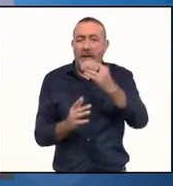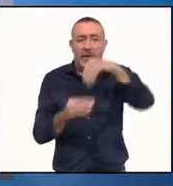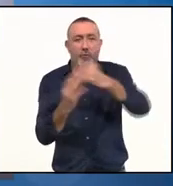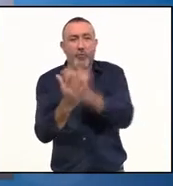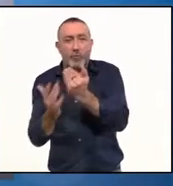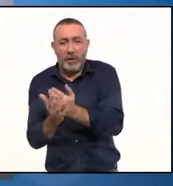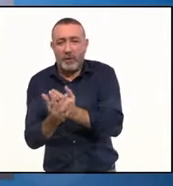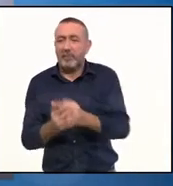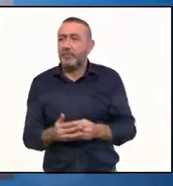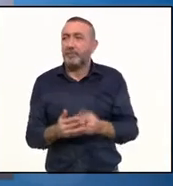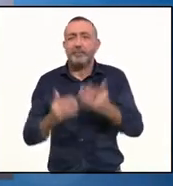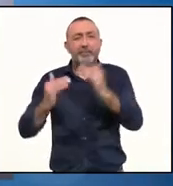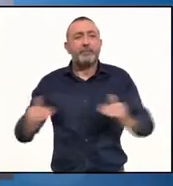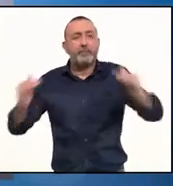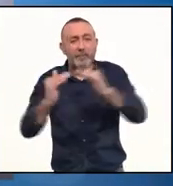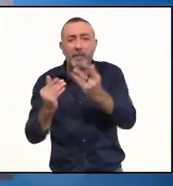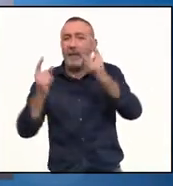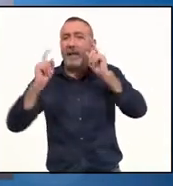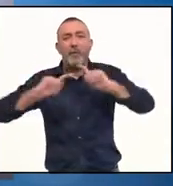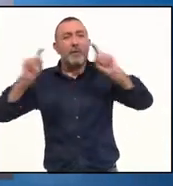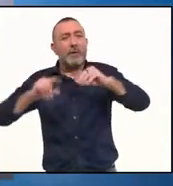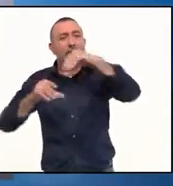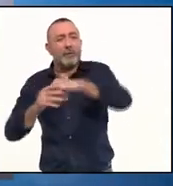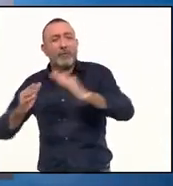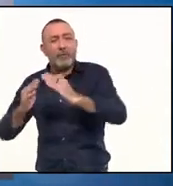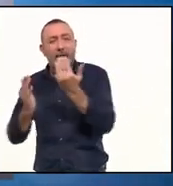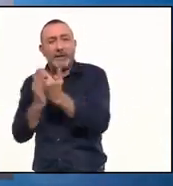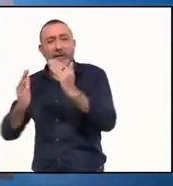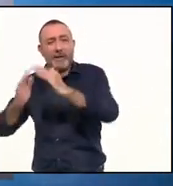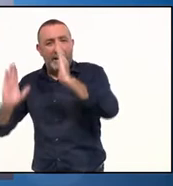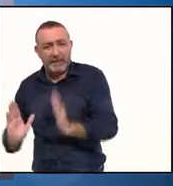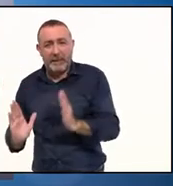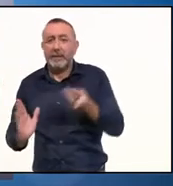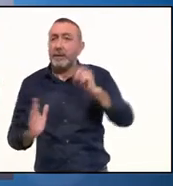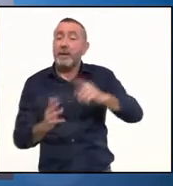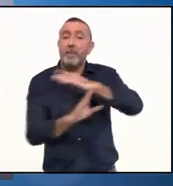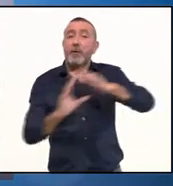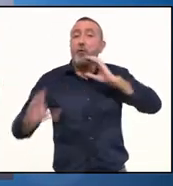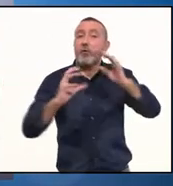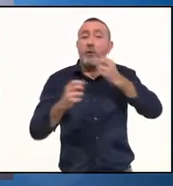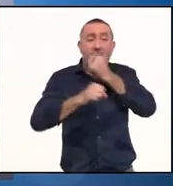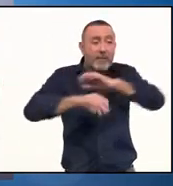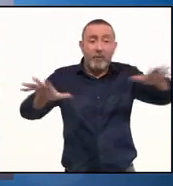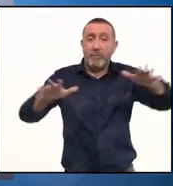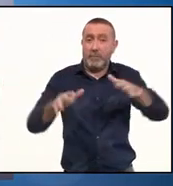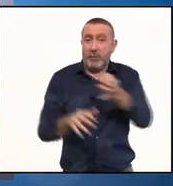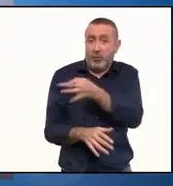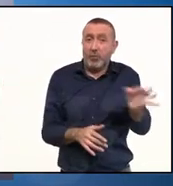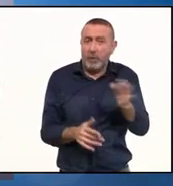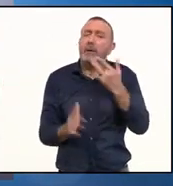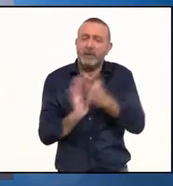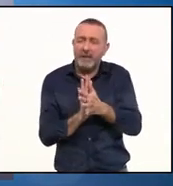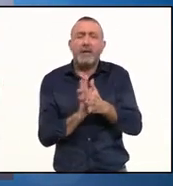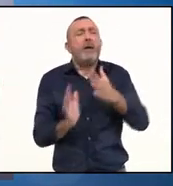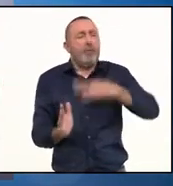educación que le damos en casa y que los medios informen bien sí sí creo que tiene posibilidad de mejoras